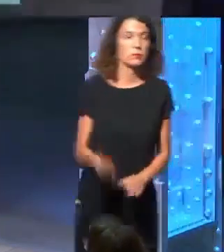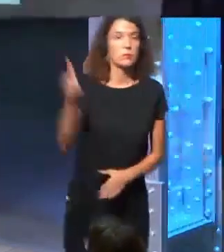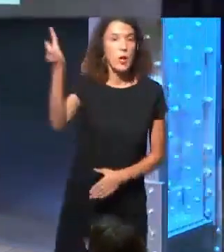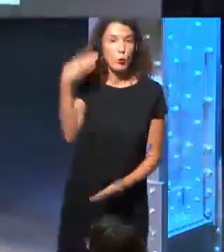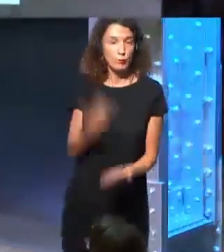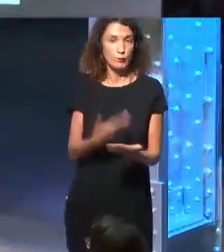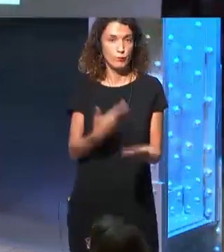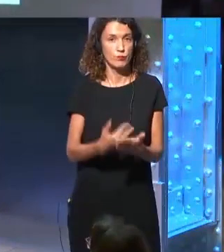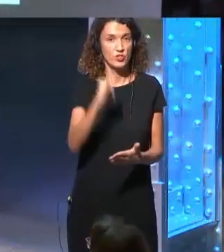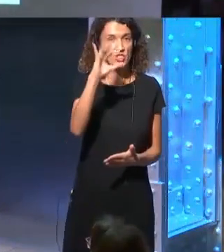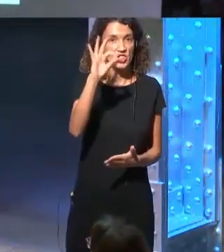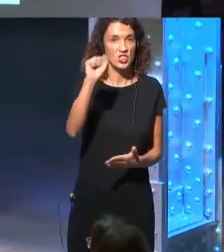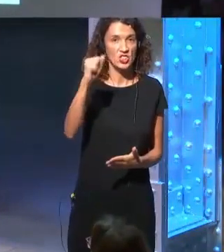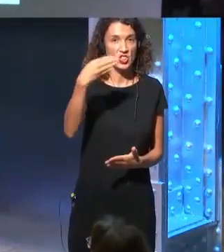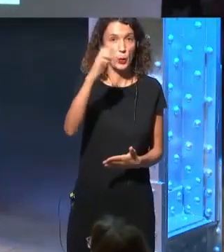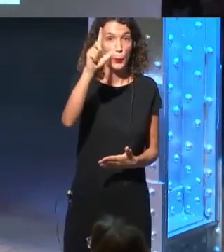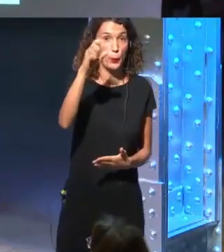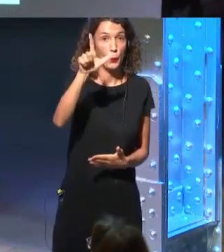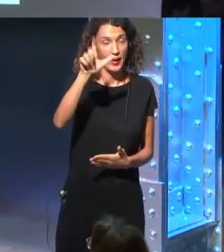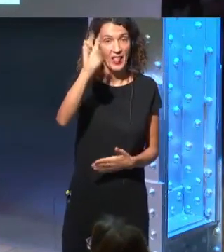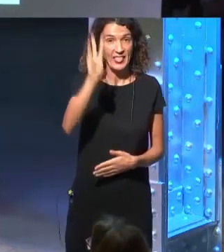Isabel III.